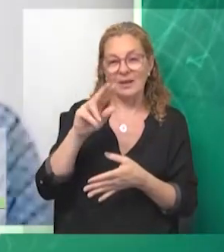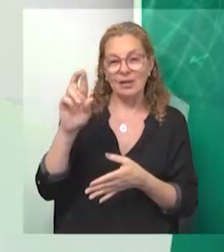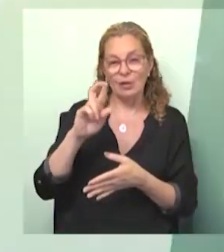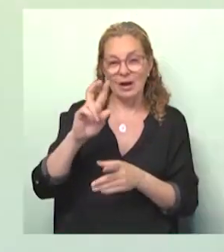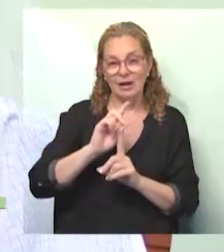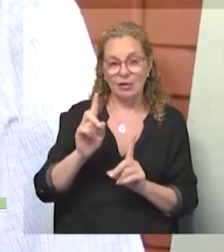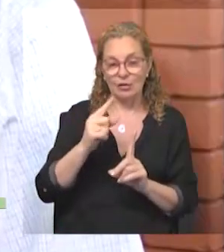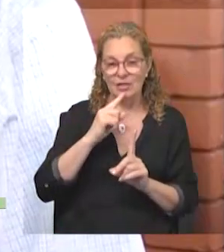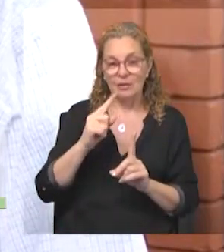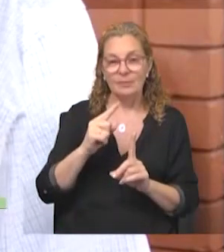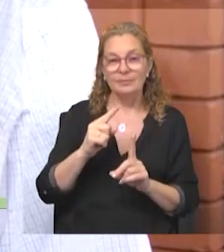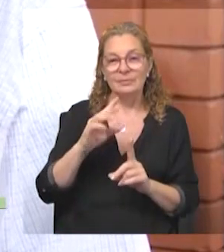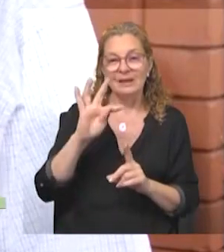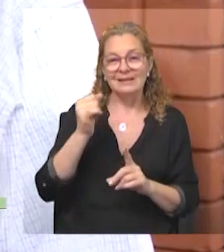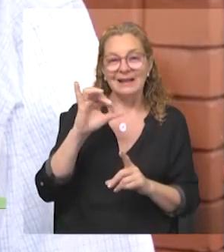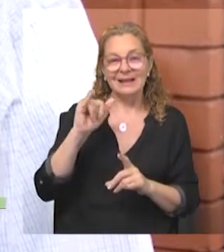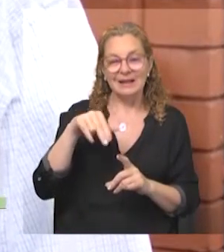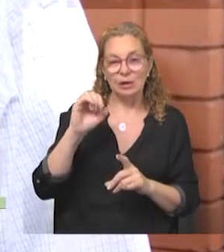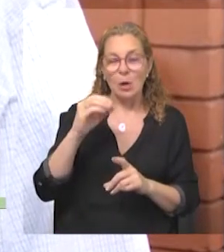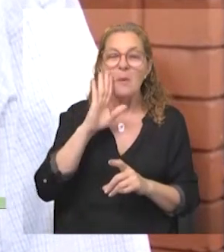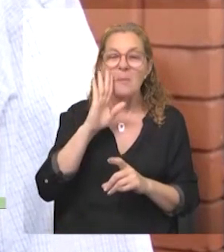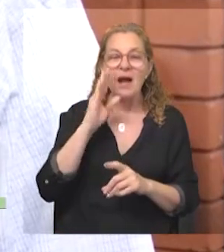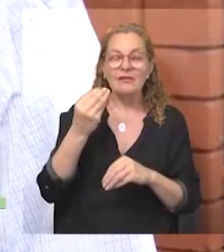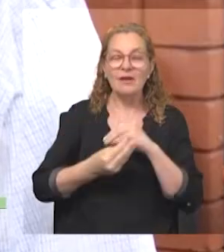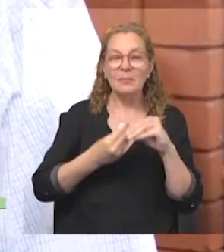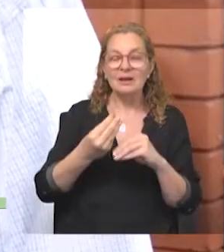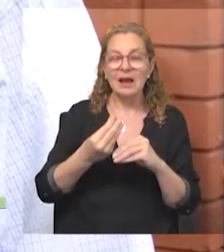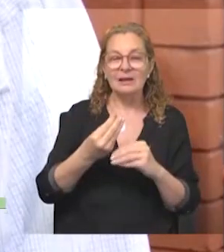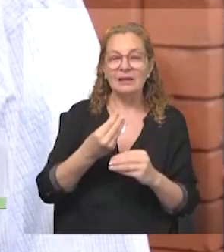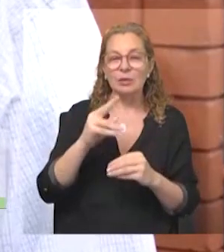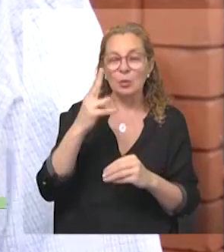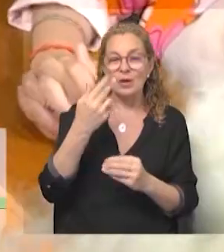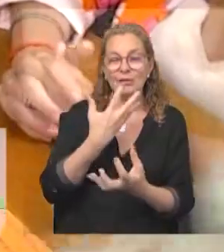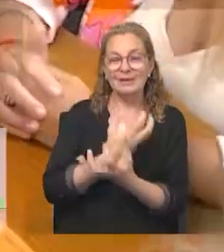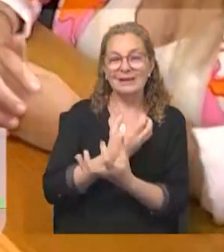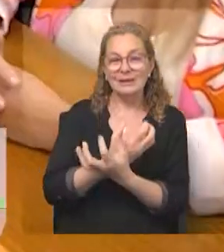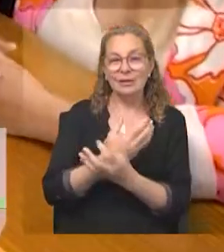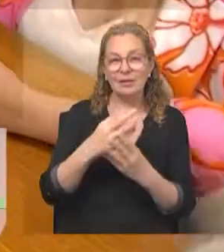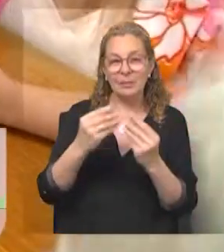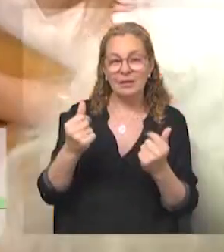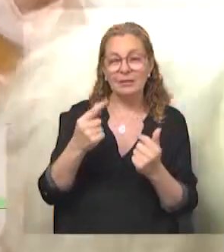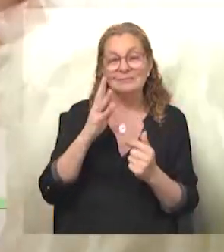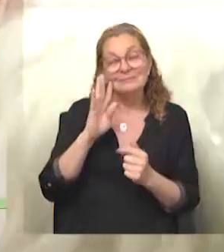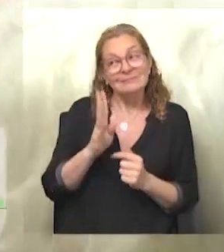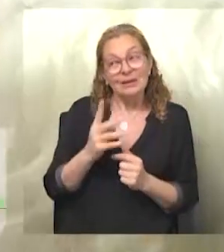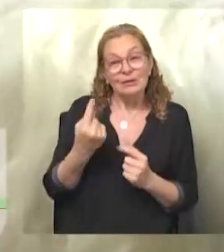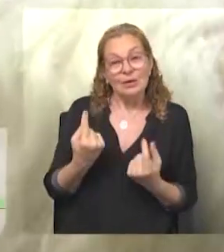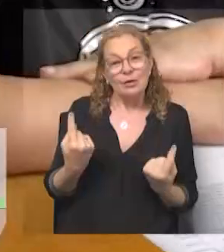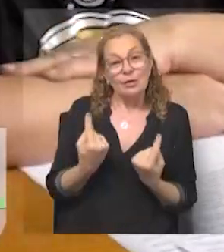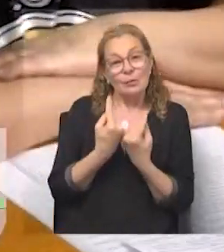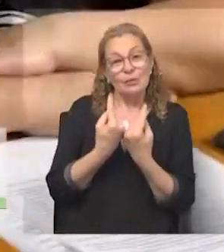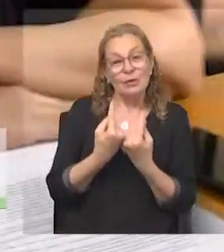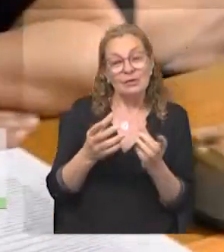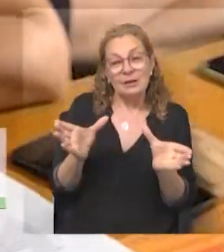5000 Javier tacin de la asociación madres y familiares de uruguayos detenidos desaparecidos se mostró escéptico tras la reciente reunión